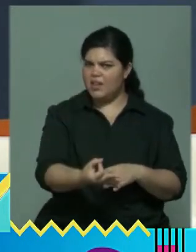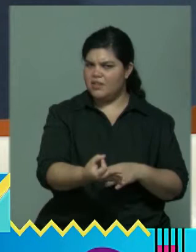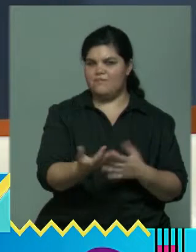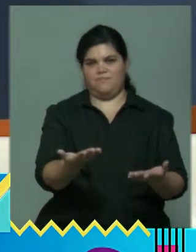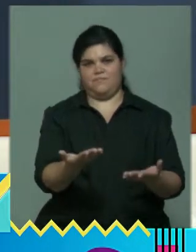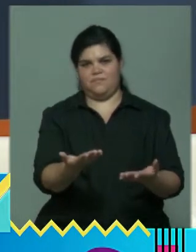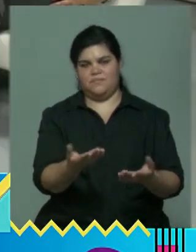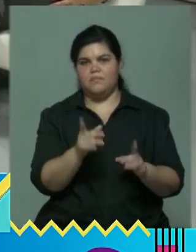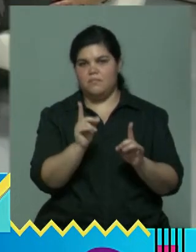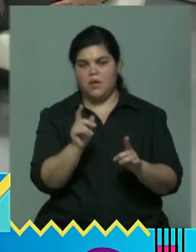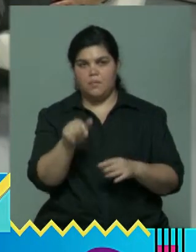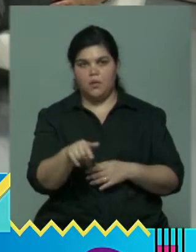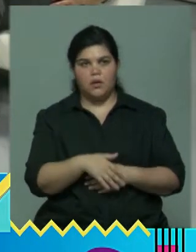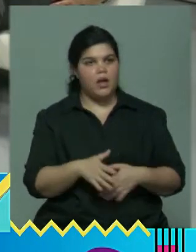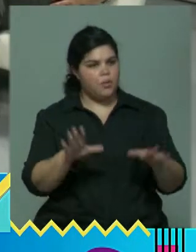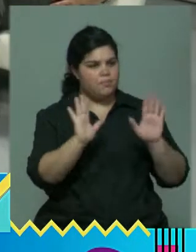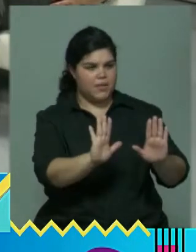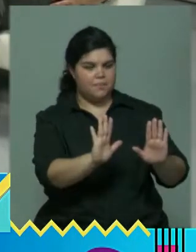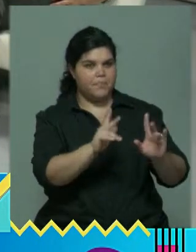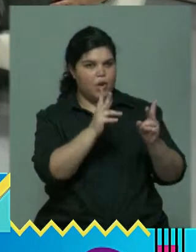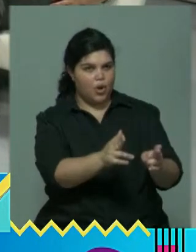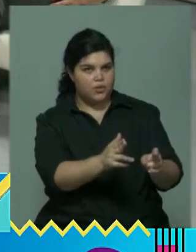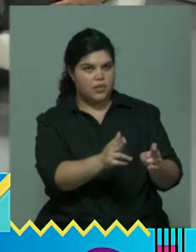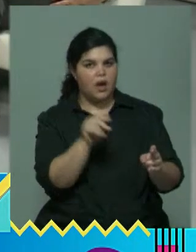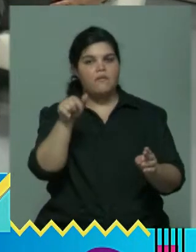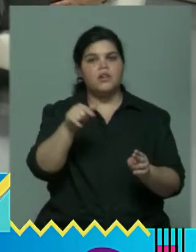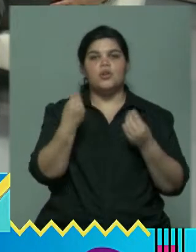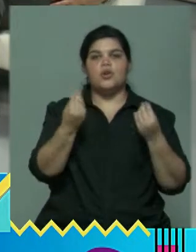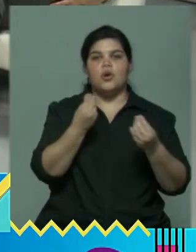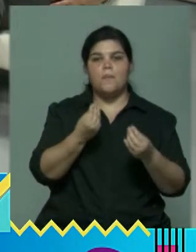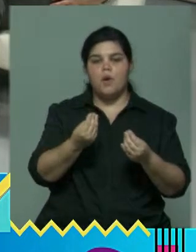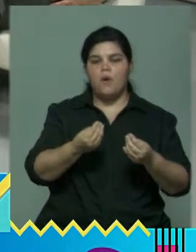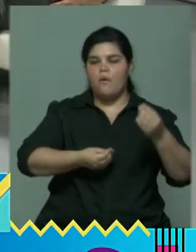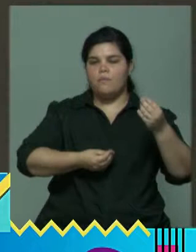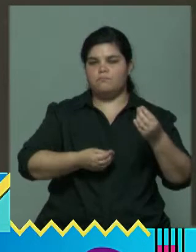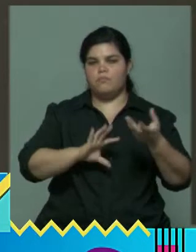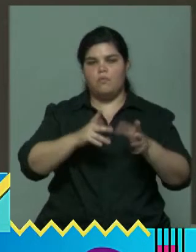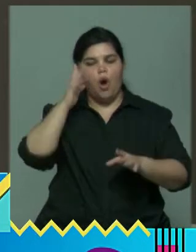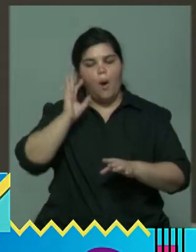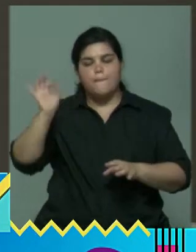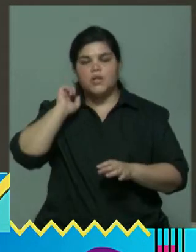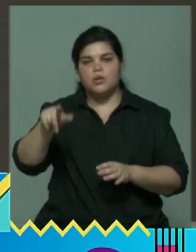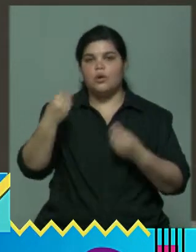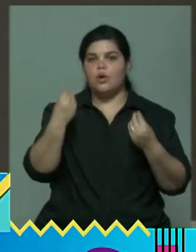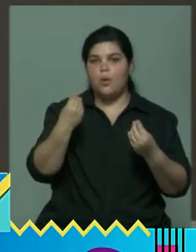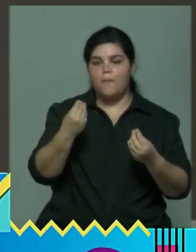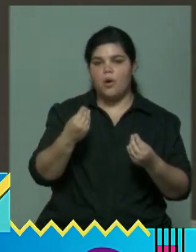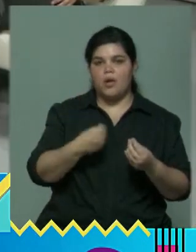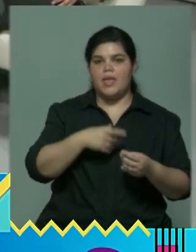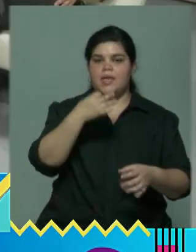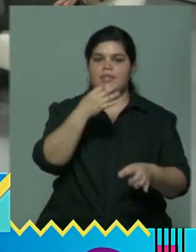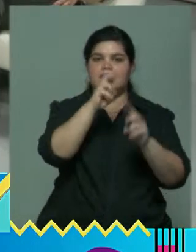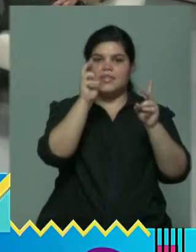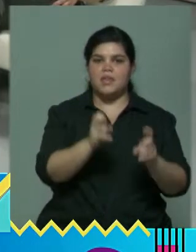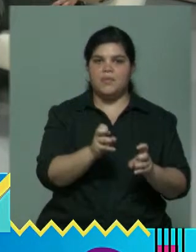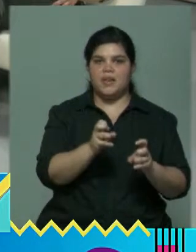discriminan. Perdón, ¿te puedo Sí, hacer ahí un por supuesto, paréntesis? sí. ¿Cuál es el balance que haces hoy con respecto a discapacidad? ¿Cómo estamos, tanto en Mendoza como a nivel nacional? Falta muchísimo,